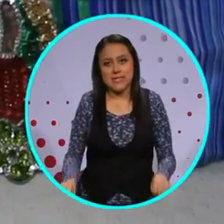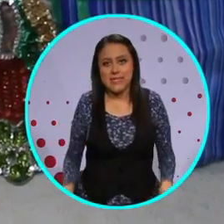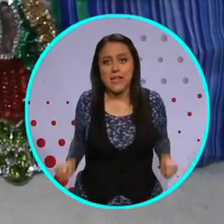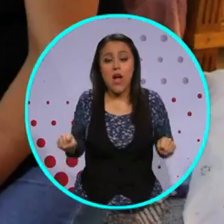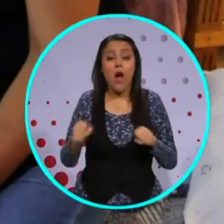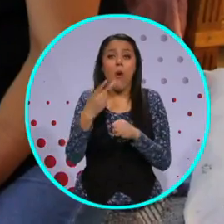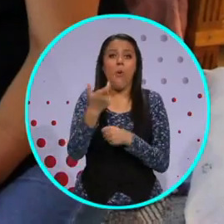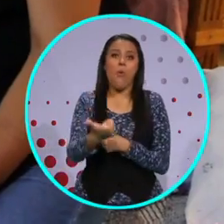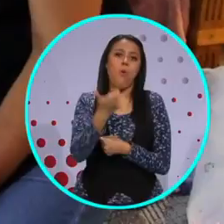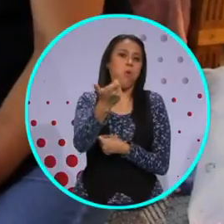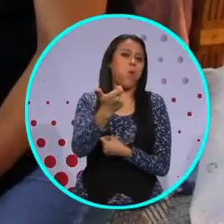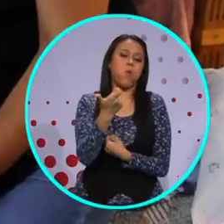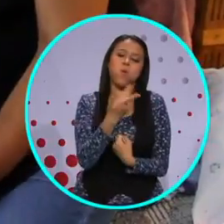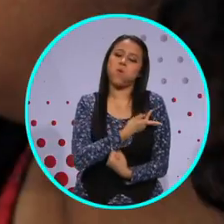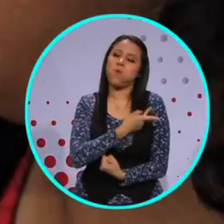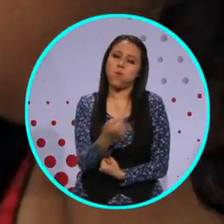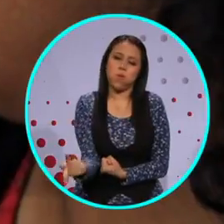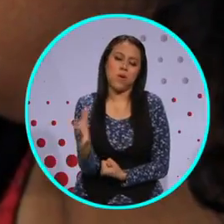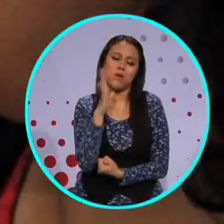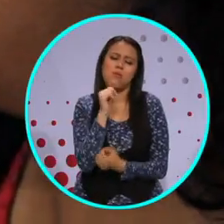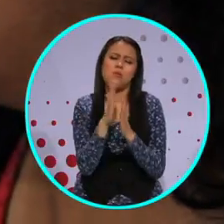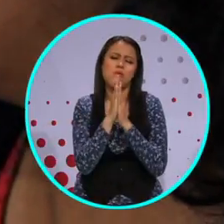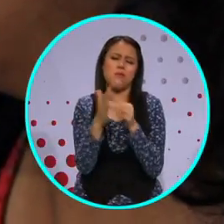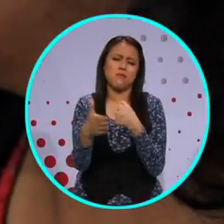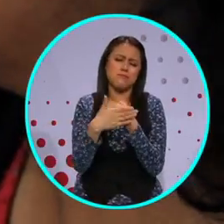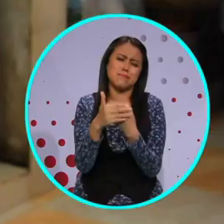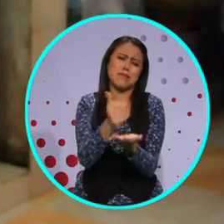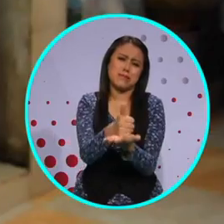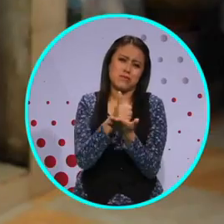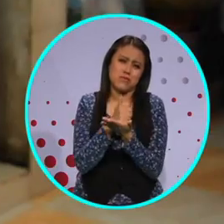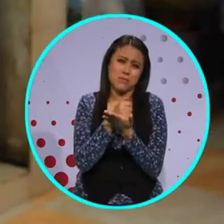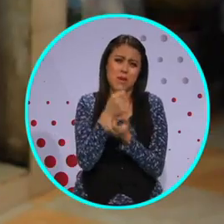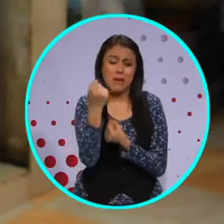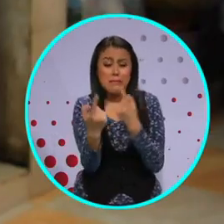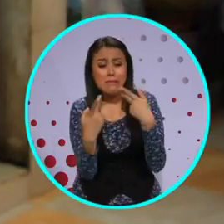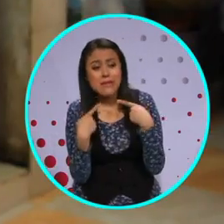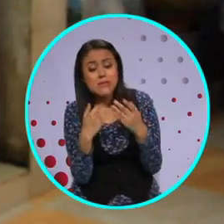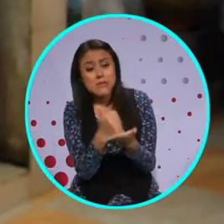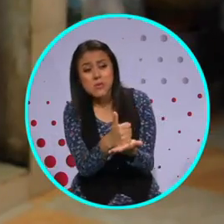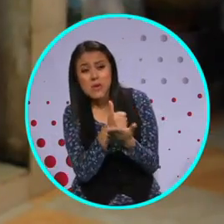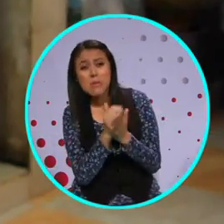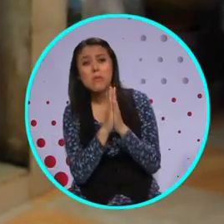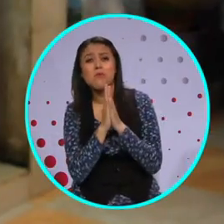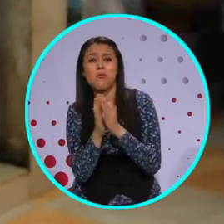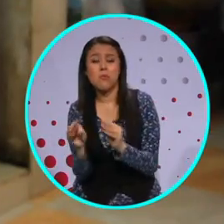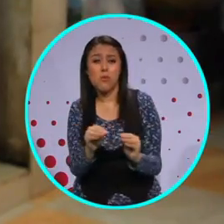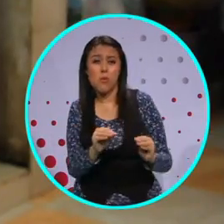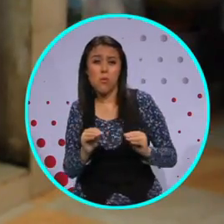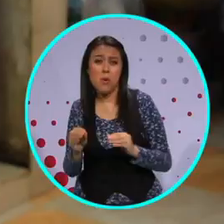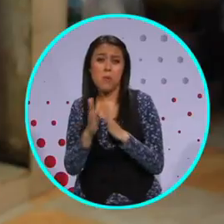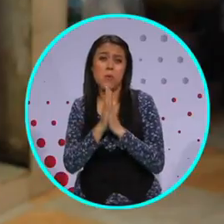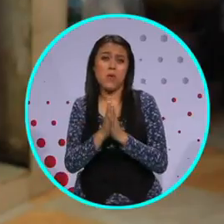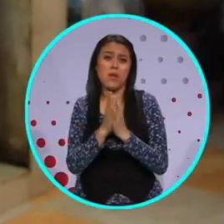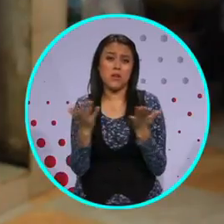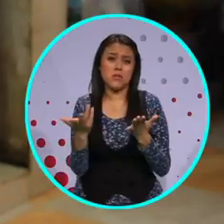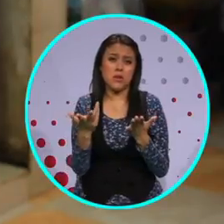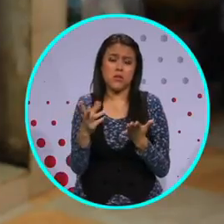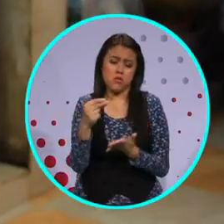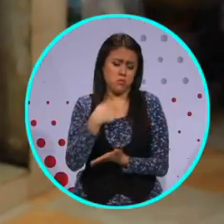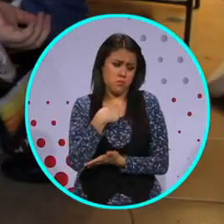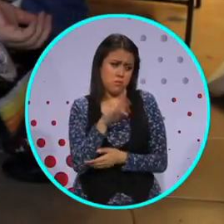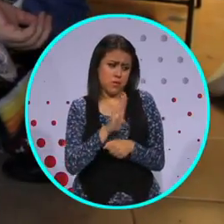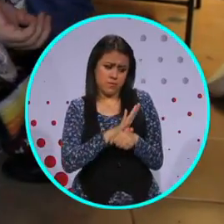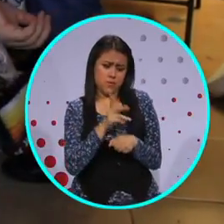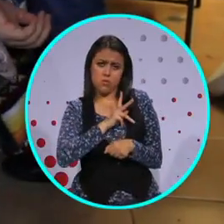con los recursos para comprarla hacen un llamado de ayuda de caridad de una silla de ruedas para que lo pagamos transportar no para el beneficio de